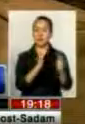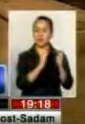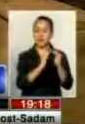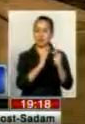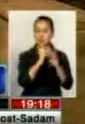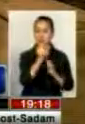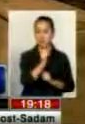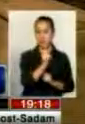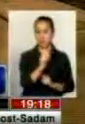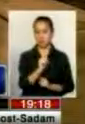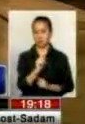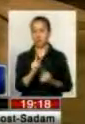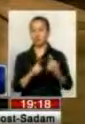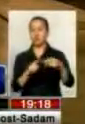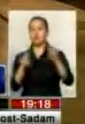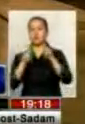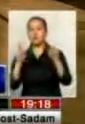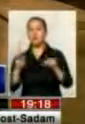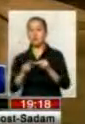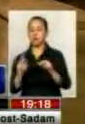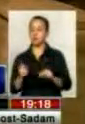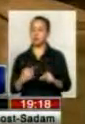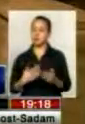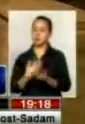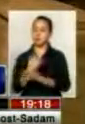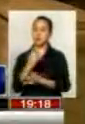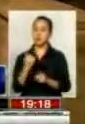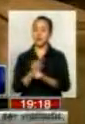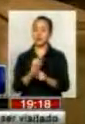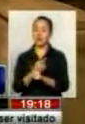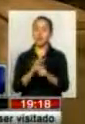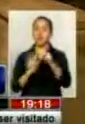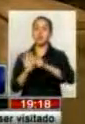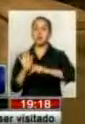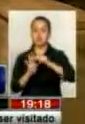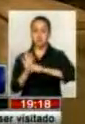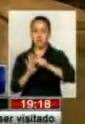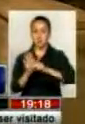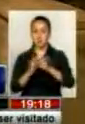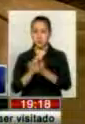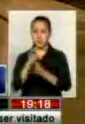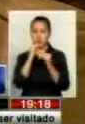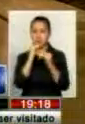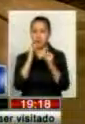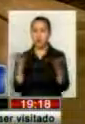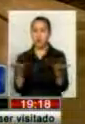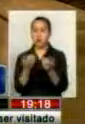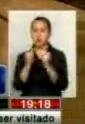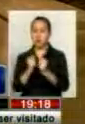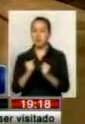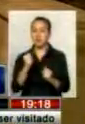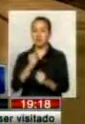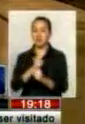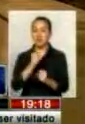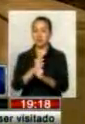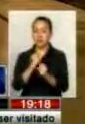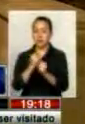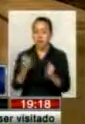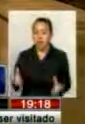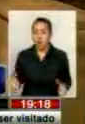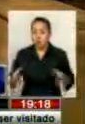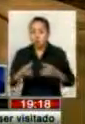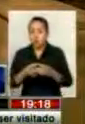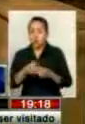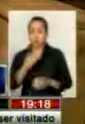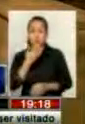familiar. Es en ese marco que estuvimos conversando, esos son los proyectos que básicamente estuvimos hablando de cómo poder trabajarlos en conjunto e